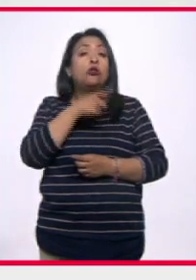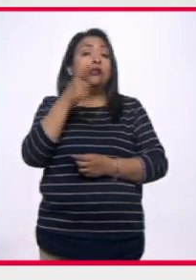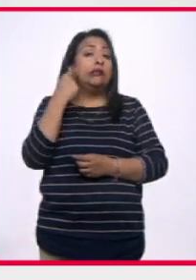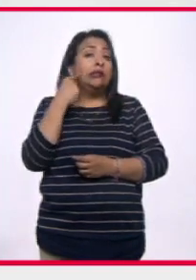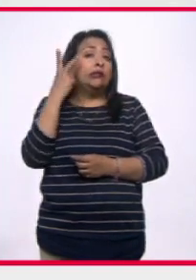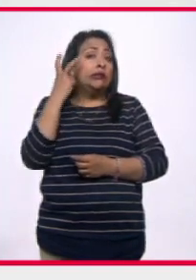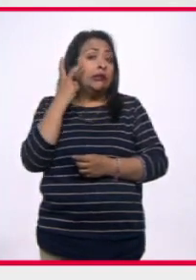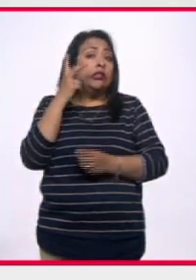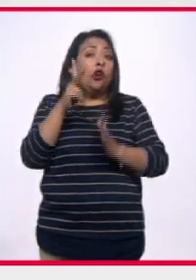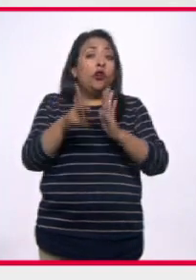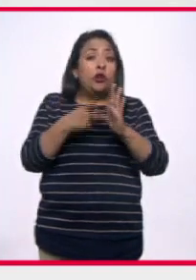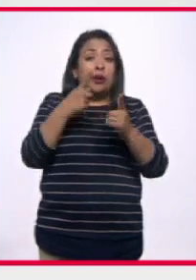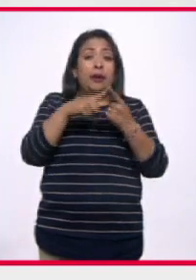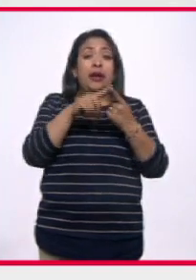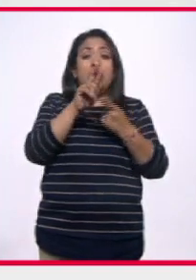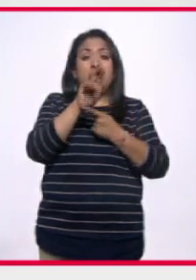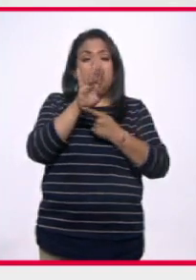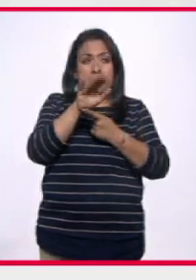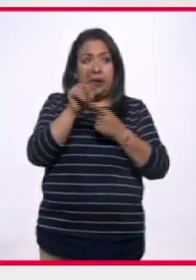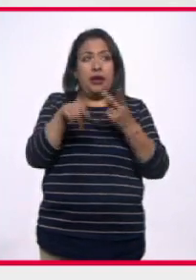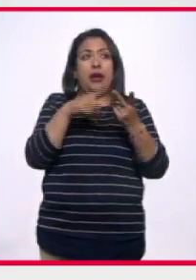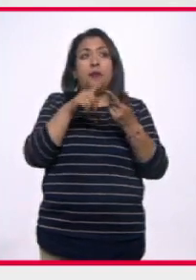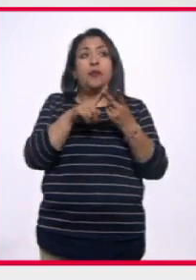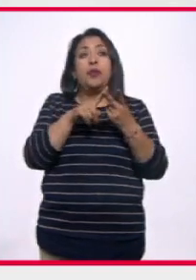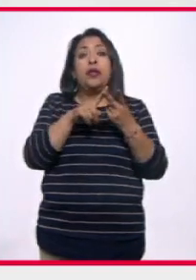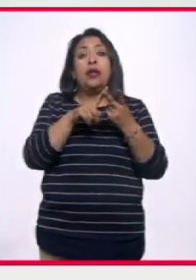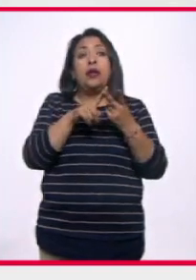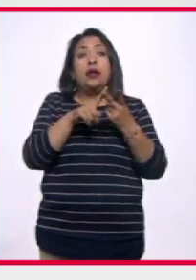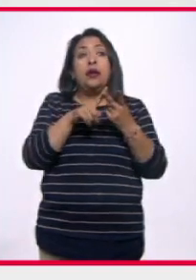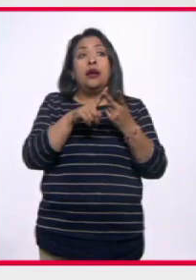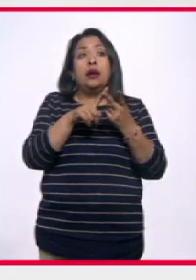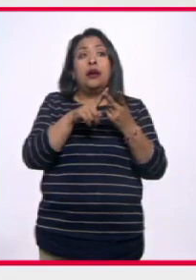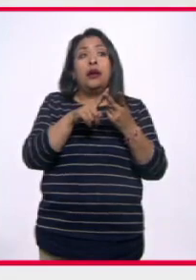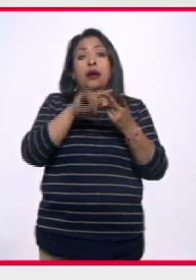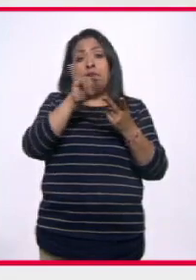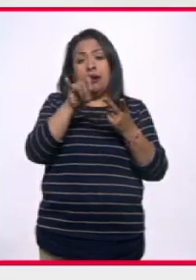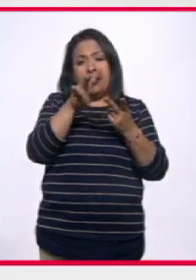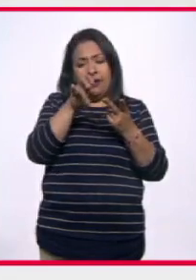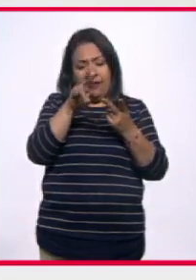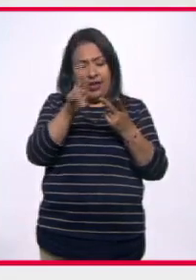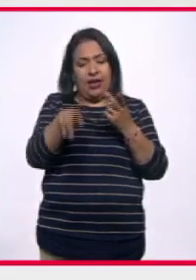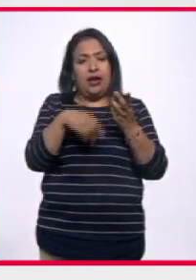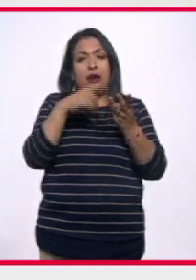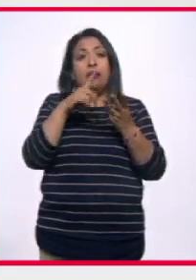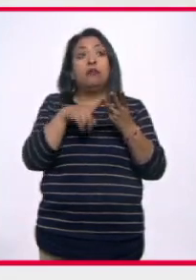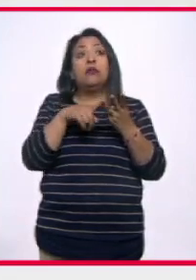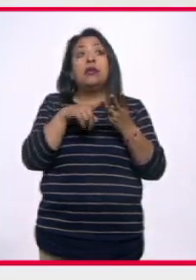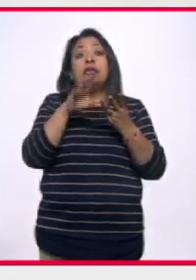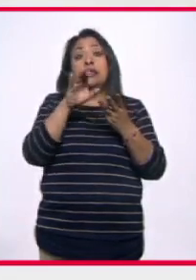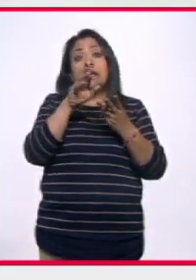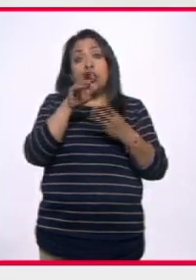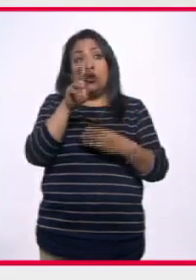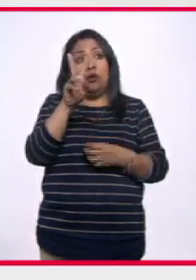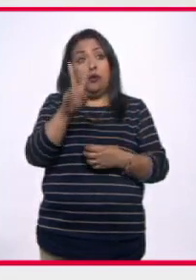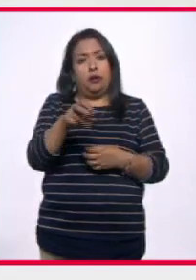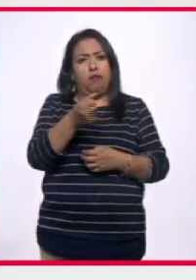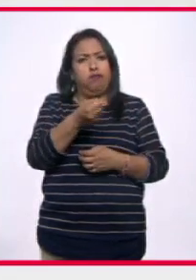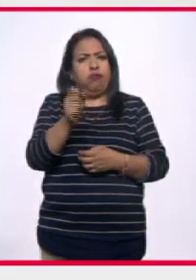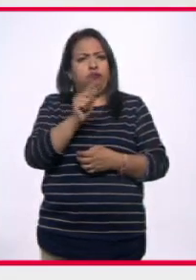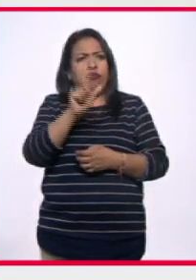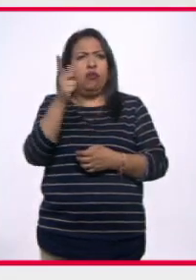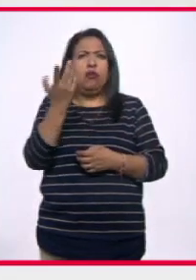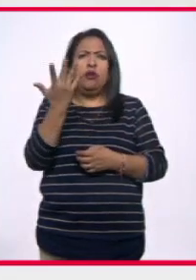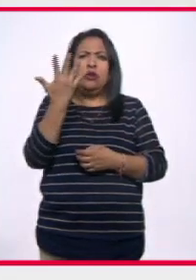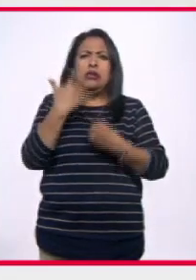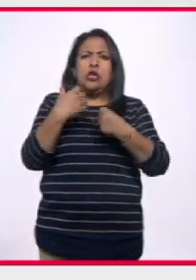aquí de nueva cuenta rebeca el propio camarena que estuvieron ellos